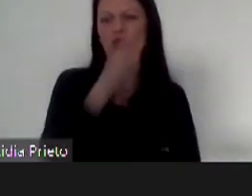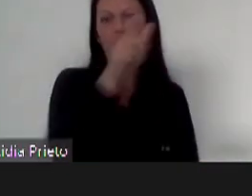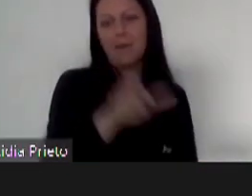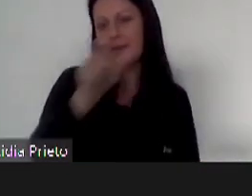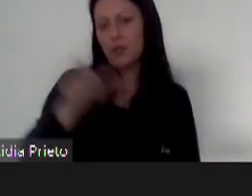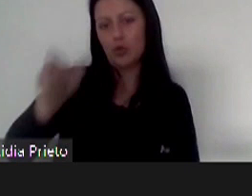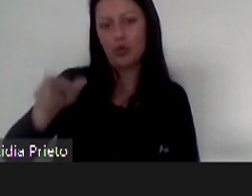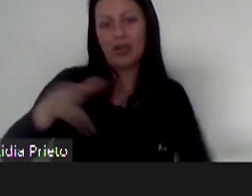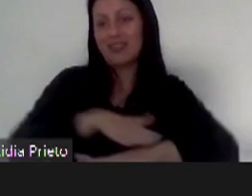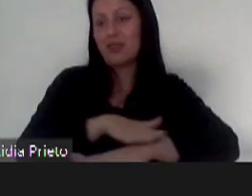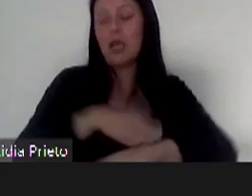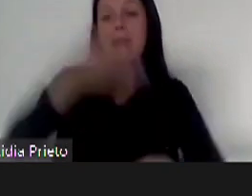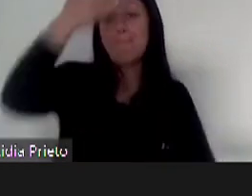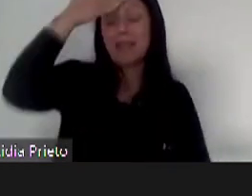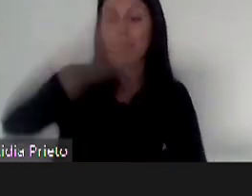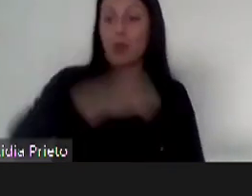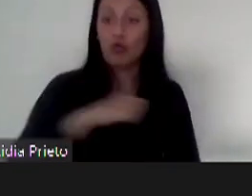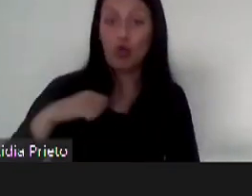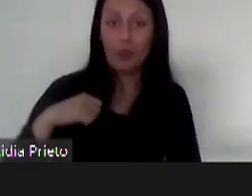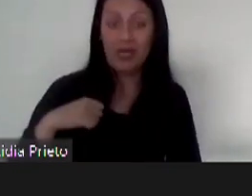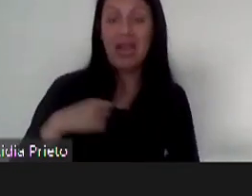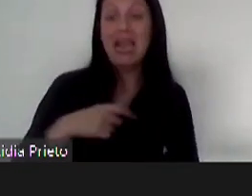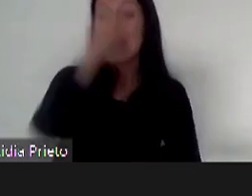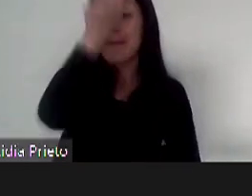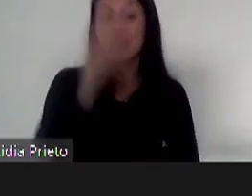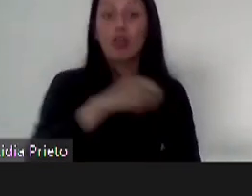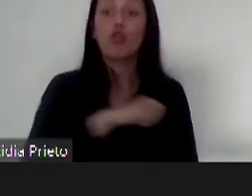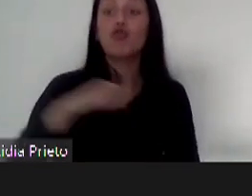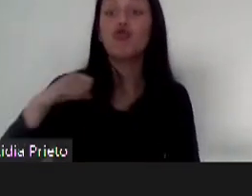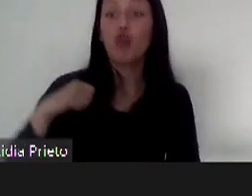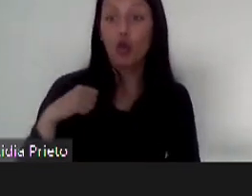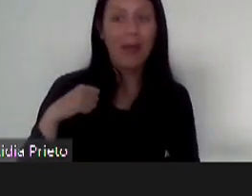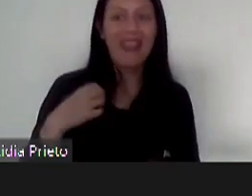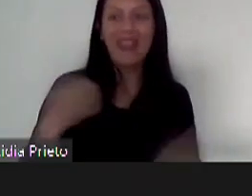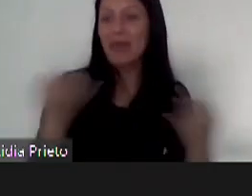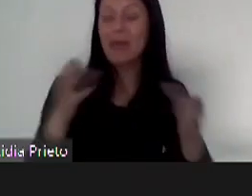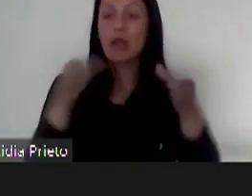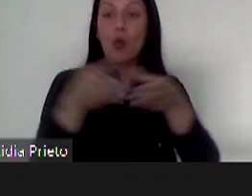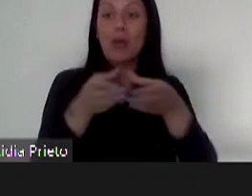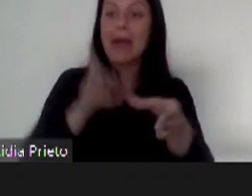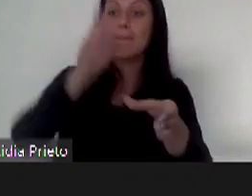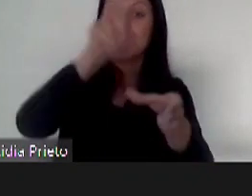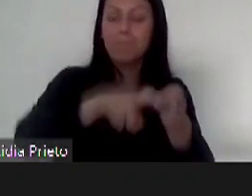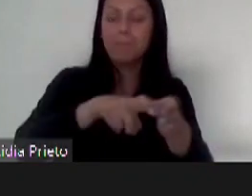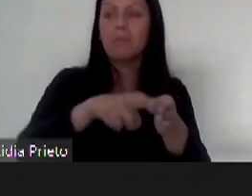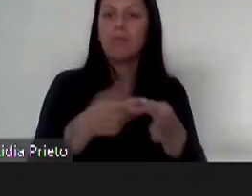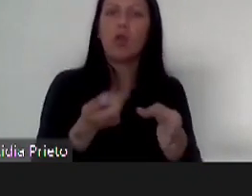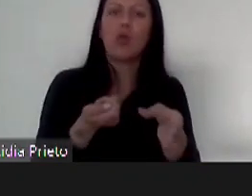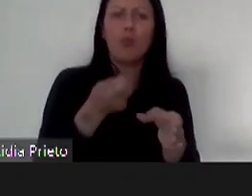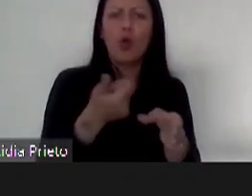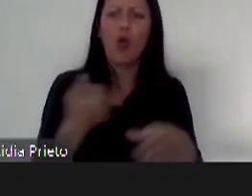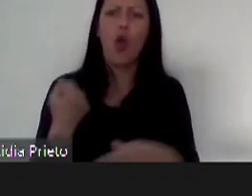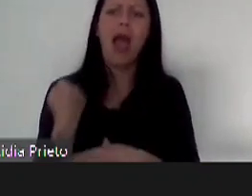El principio de autonomía, que la persona tiene que ser autónoma para poder estar en su comunidad y con un poquito de apoyo poder seguir